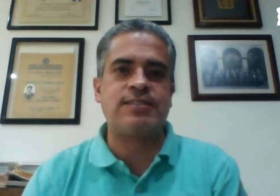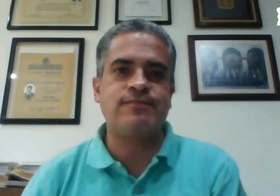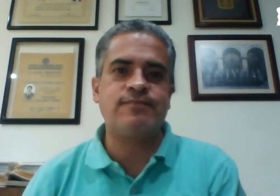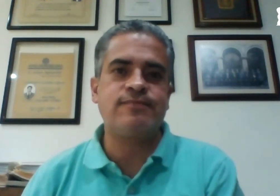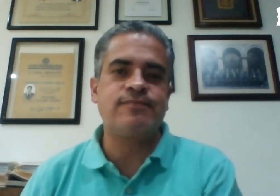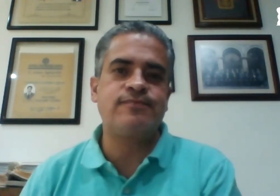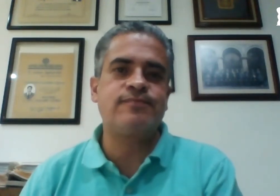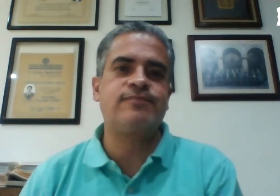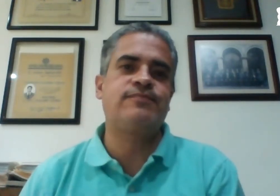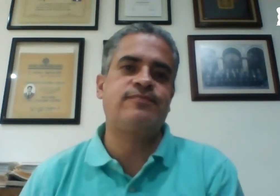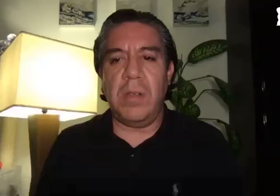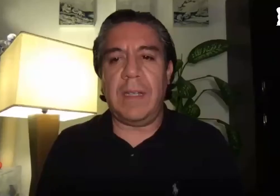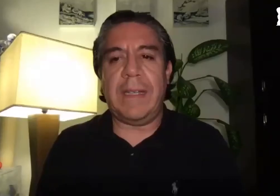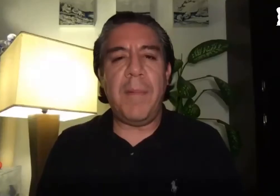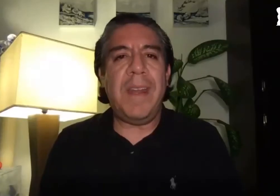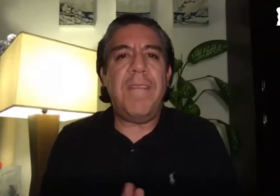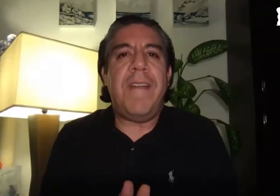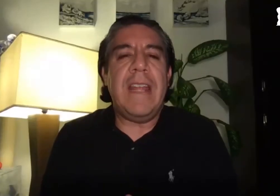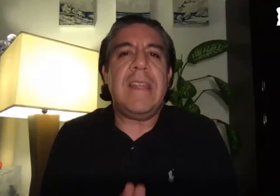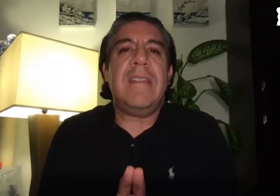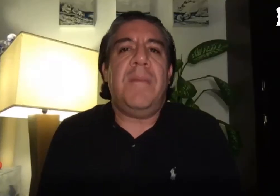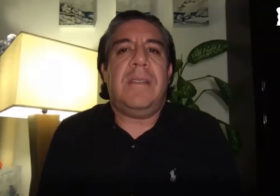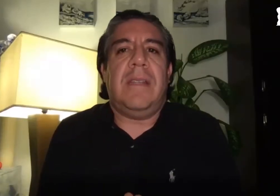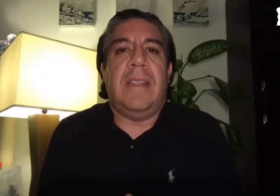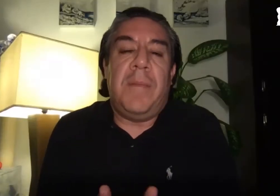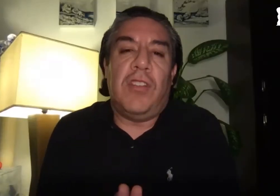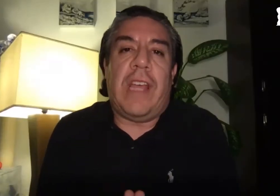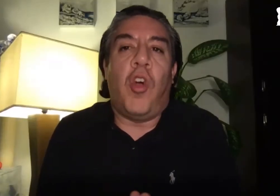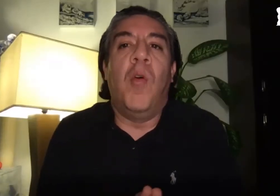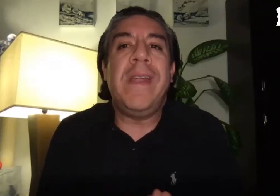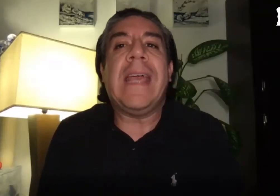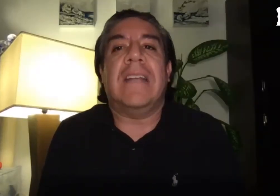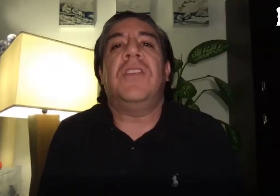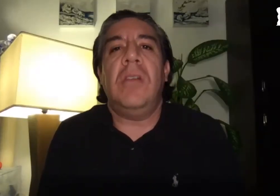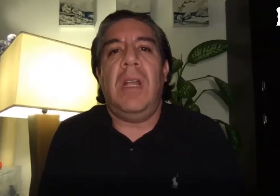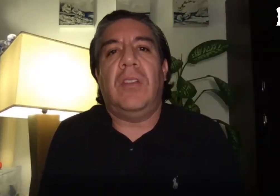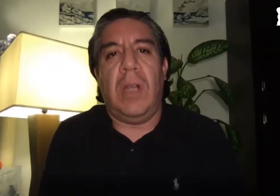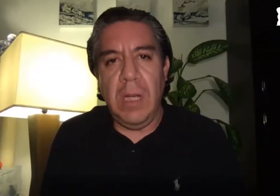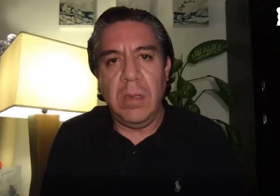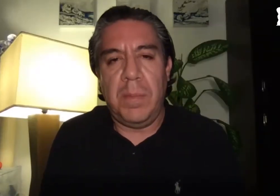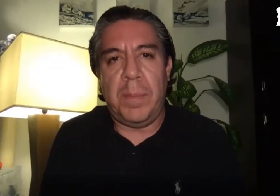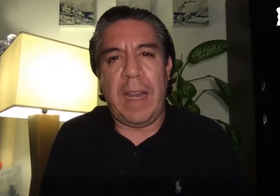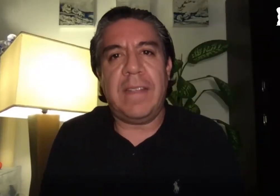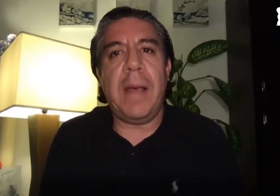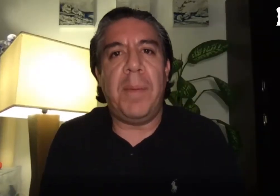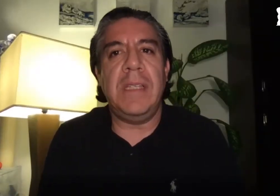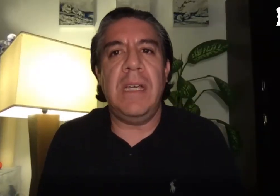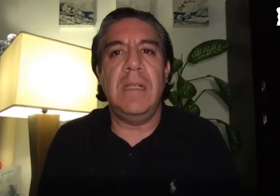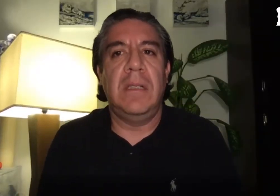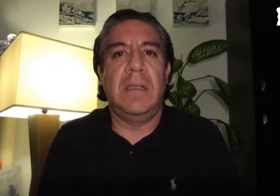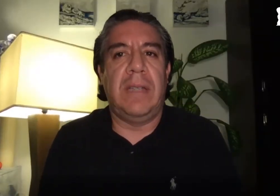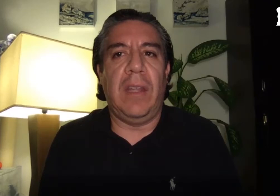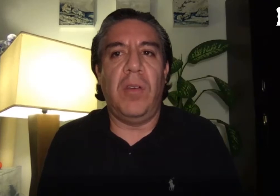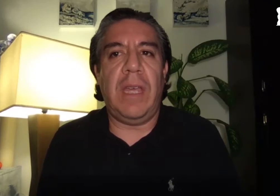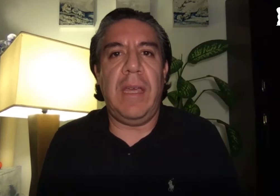penales. Mi estimado Orson, ¿qué va a haber diferente en términos de comunicación electoral para esta